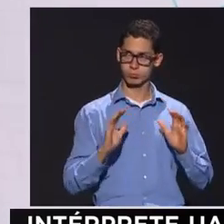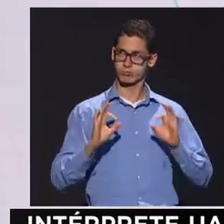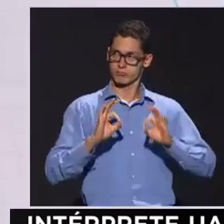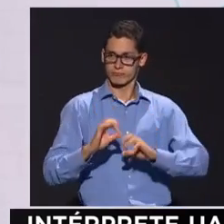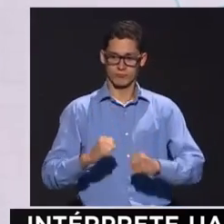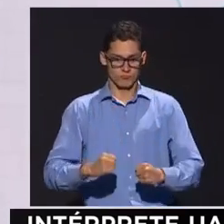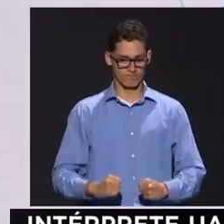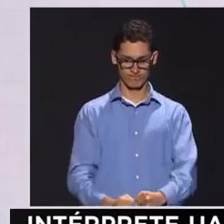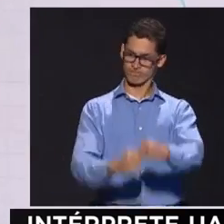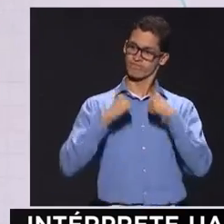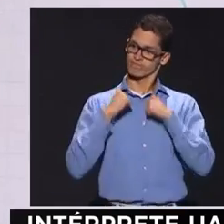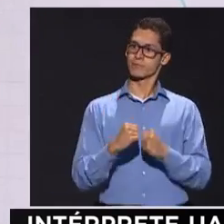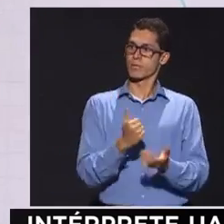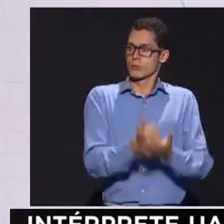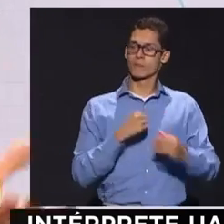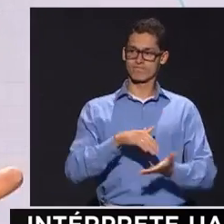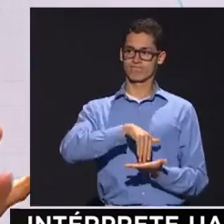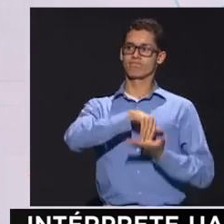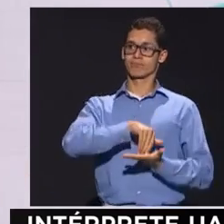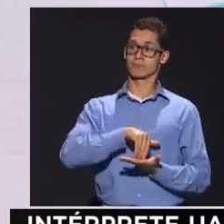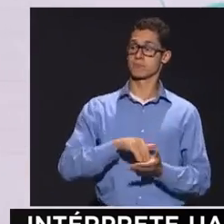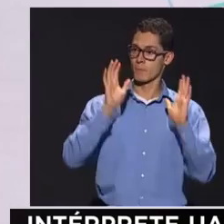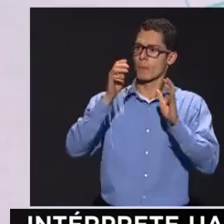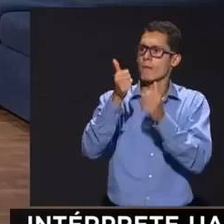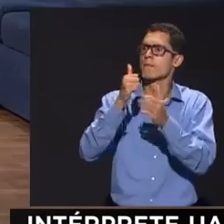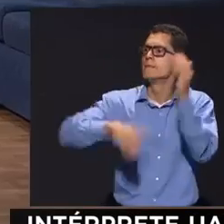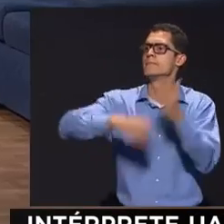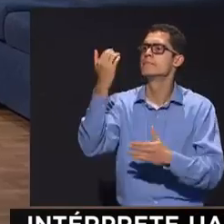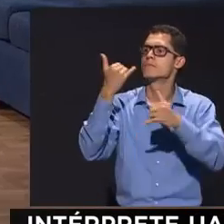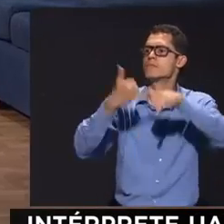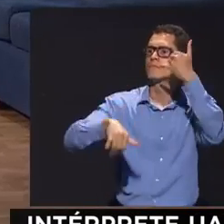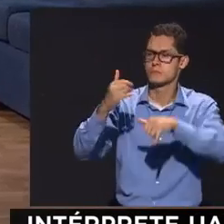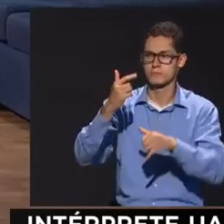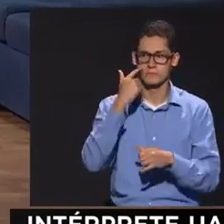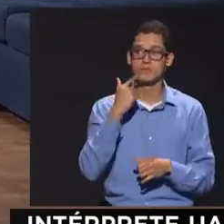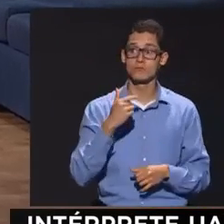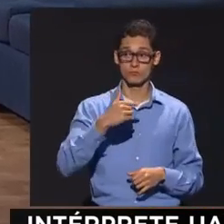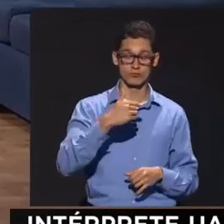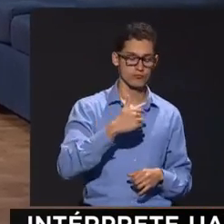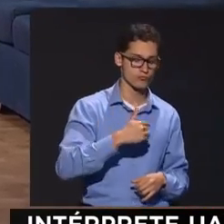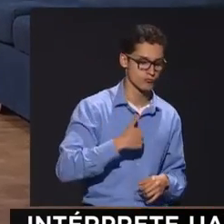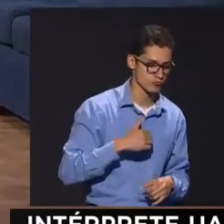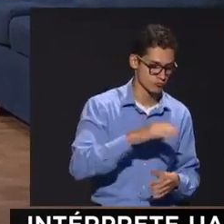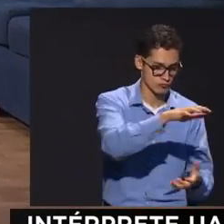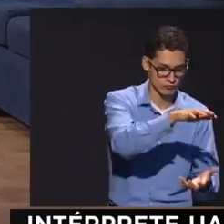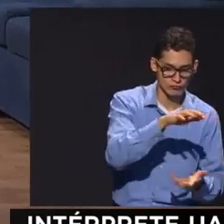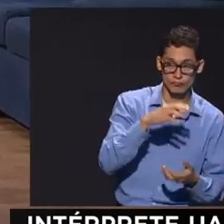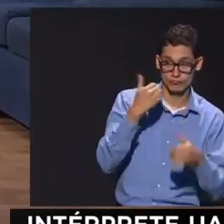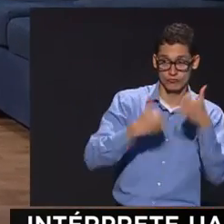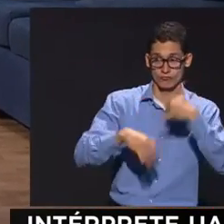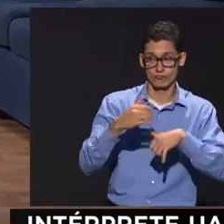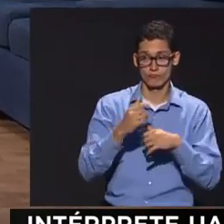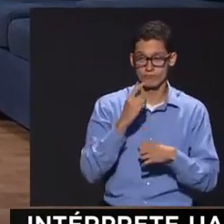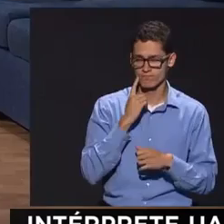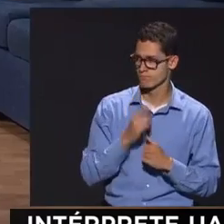esa situación listo vamos a empezar la vamos a jugar inicialmente con unos implementos son los juguetes que vamos a mirar acá en los que vamos a utilizar